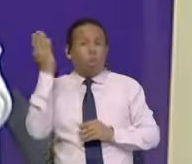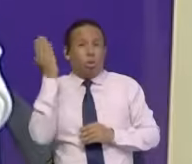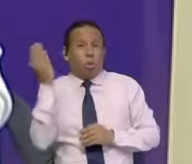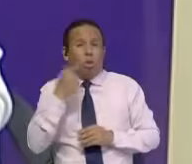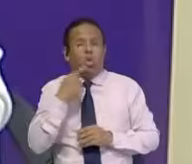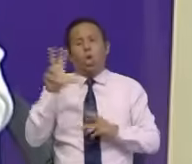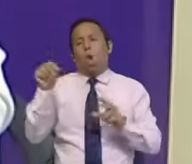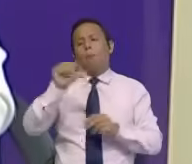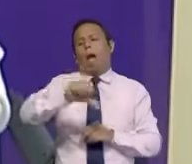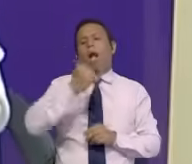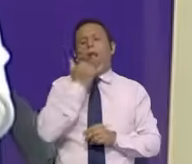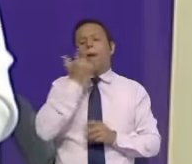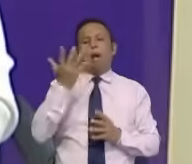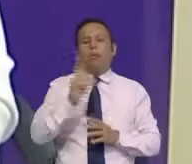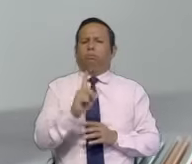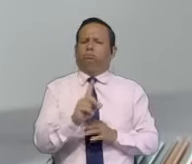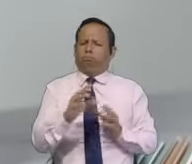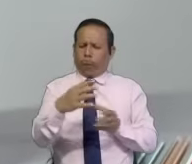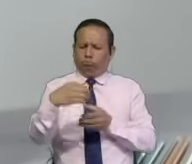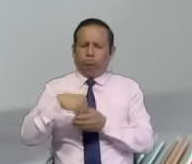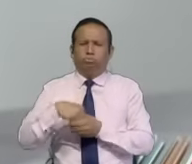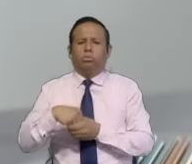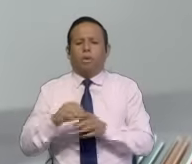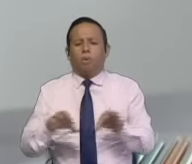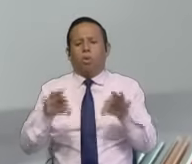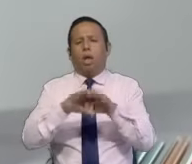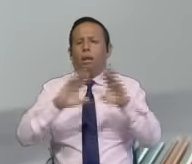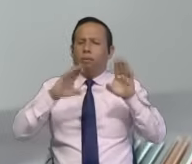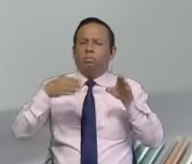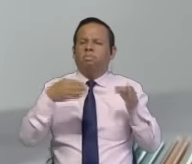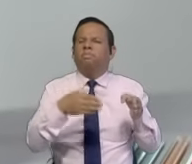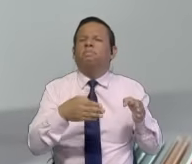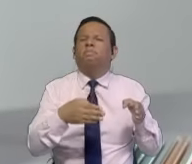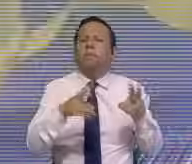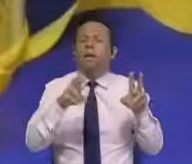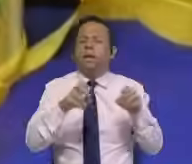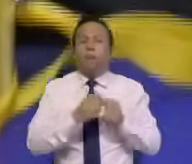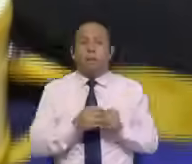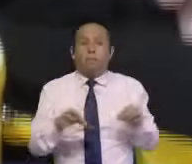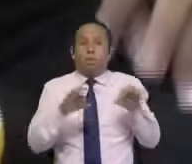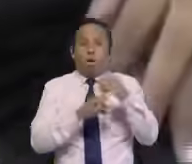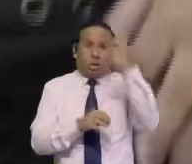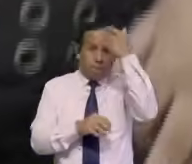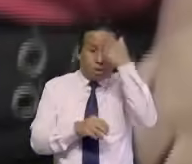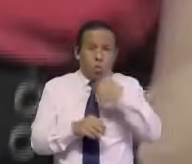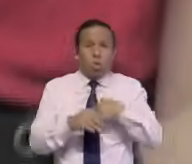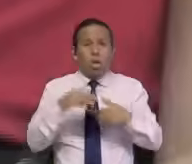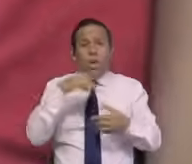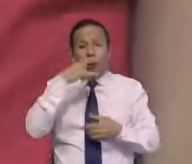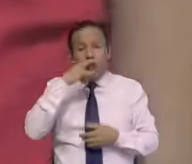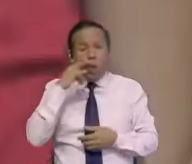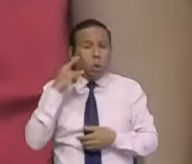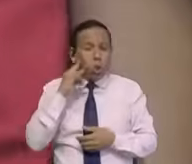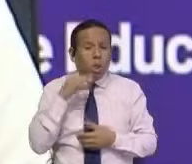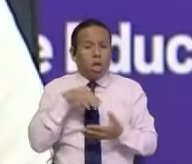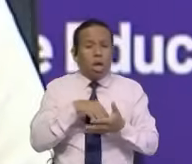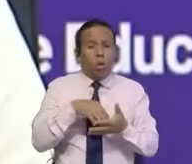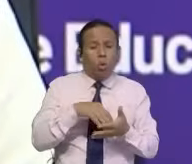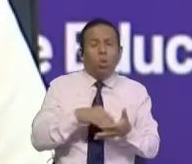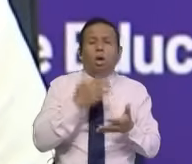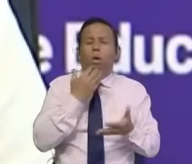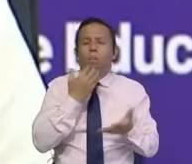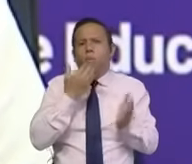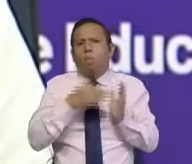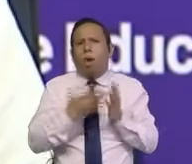desde el Estado, lo que se busca es enfocarse más en lo cualitativo que en lo cuantitativo. Porque uno puede tener 10